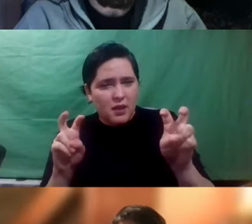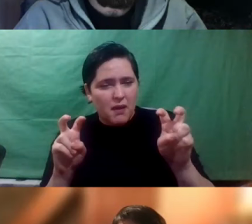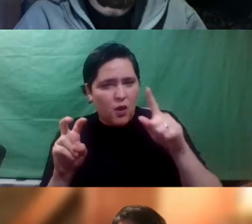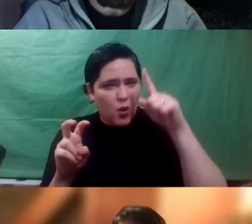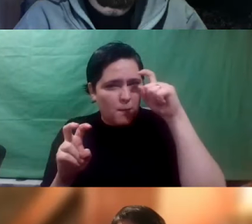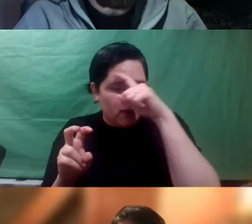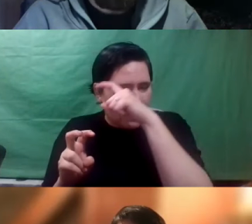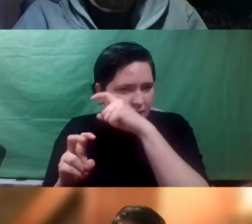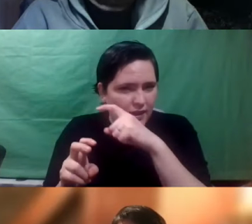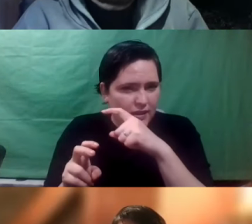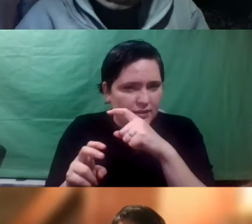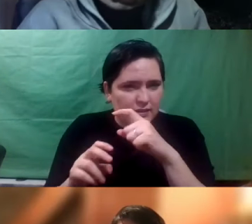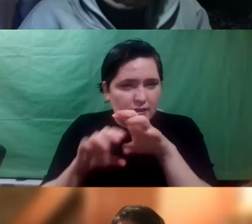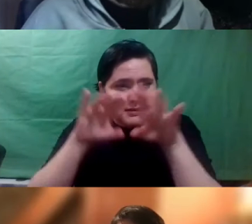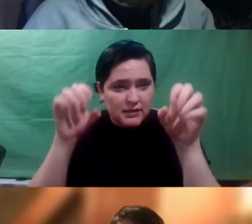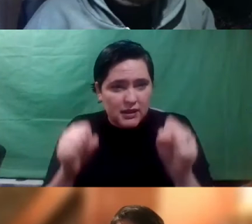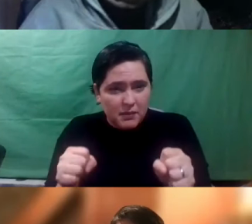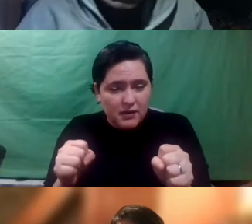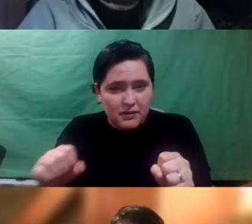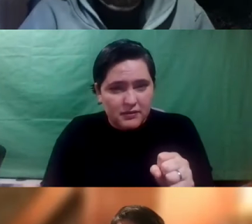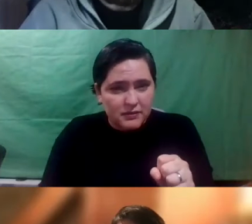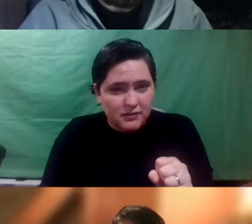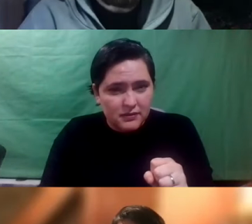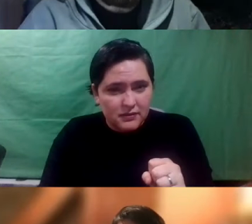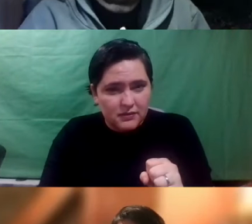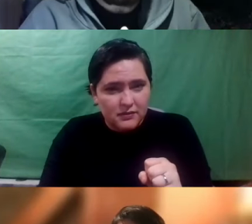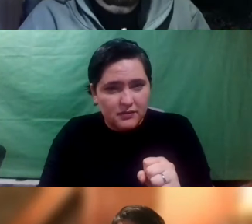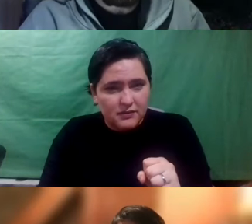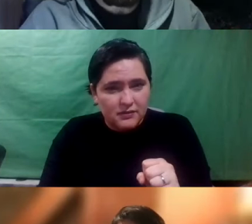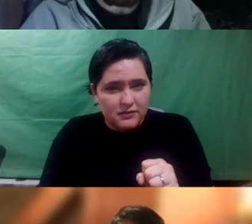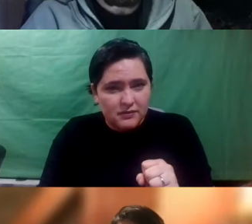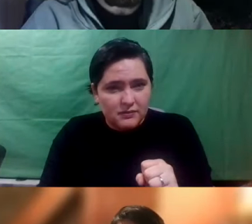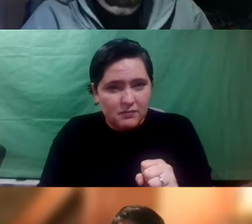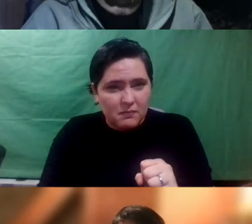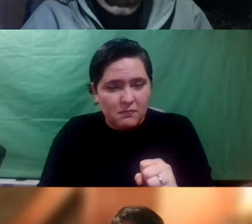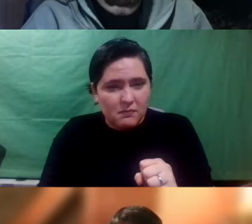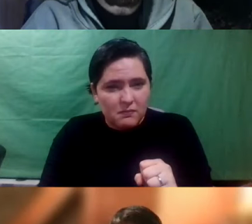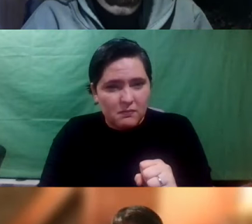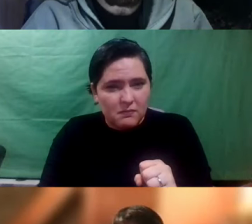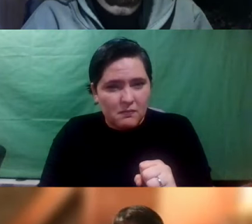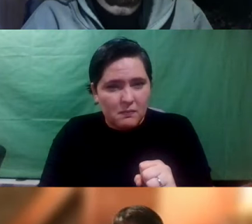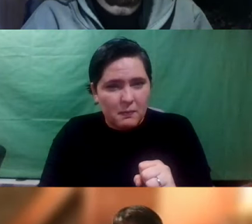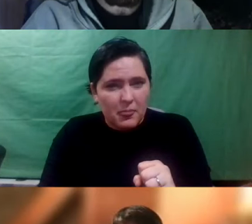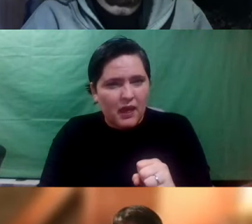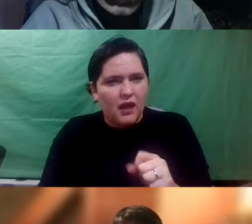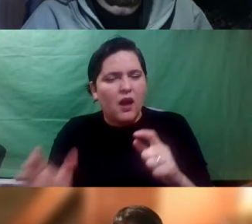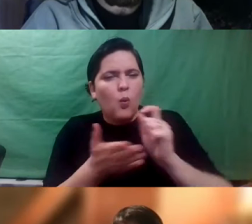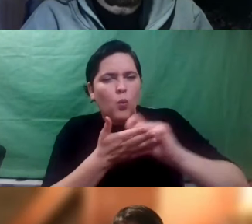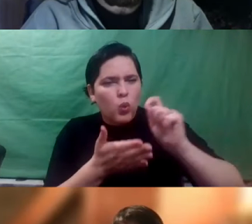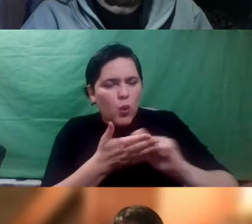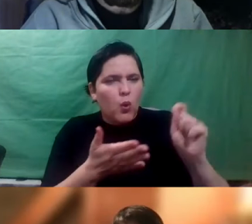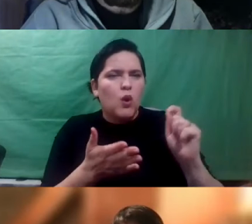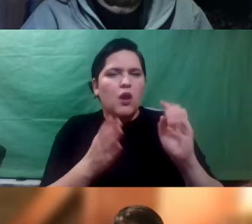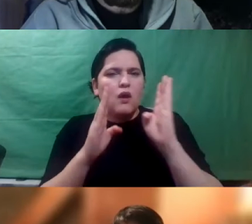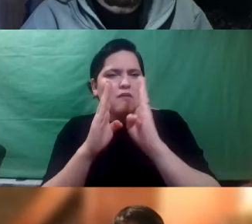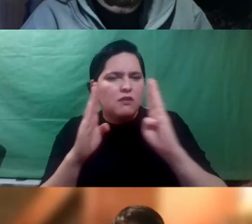sistema. Eso Bueno, depende de la escala. Dime. sí, sobre eso, como autores, bibliografías